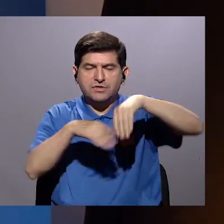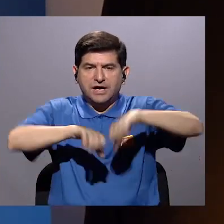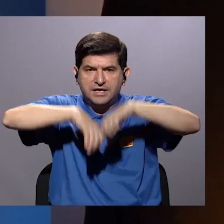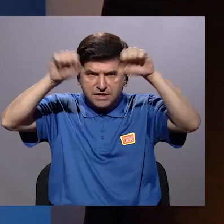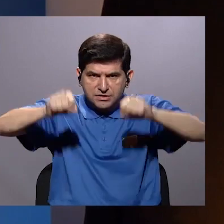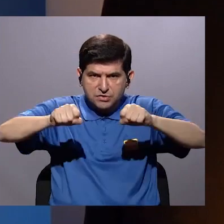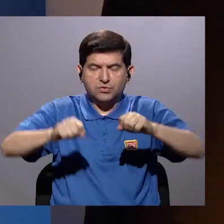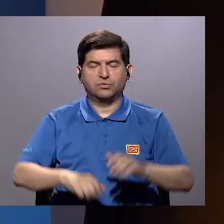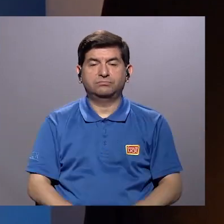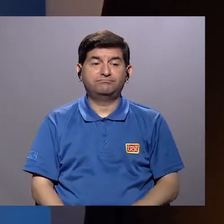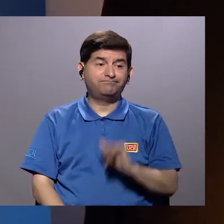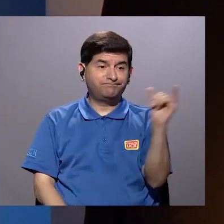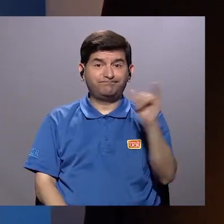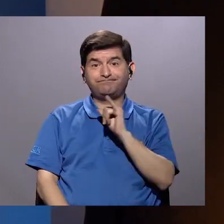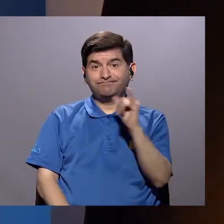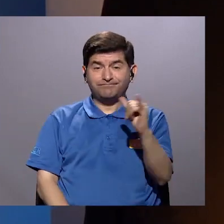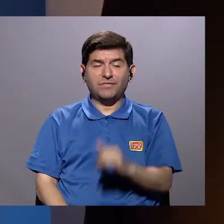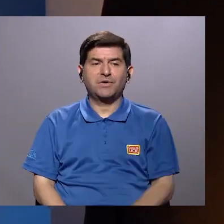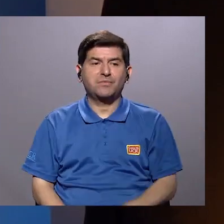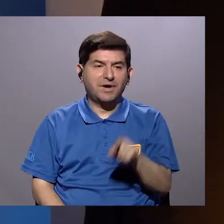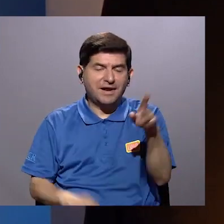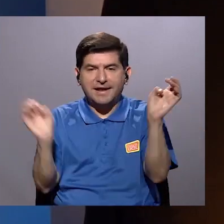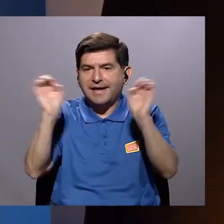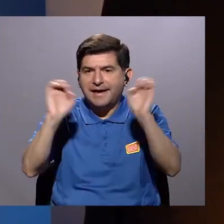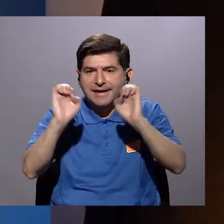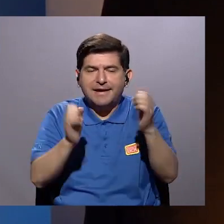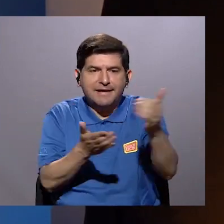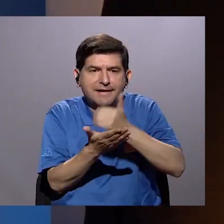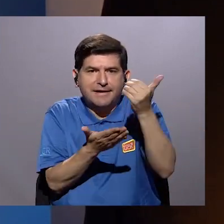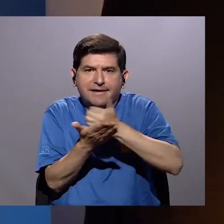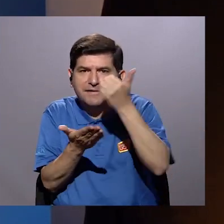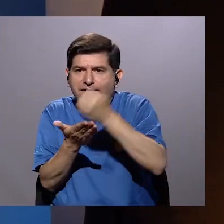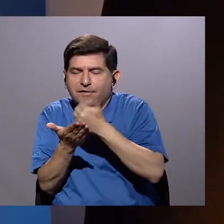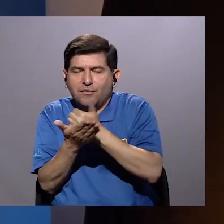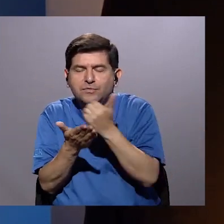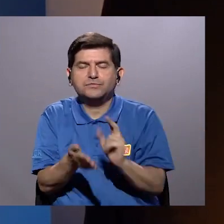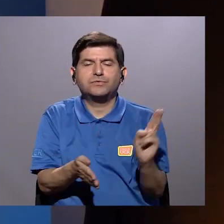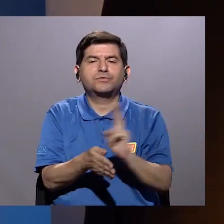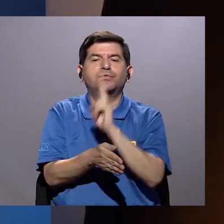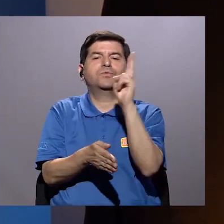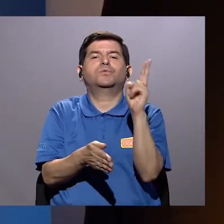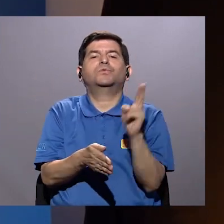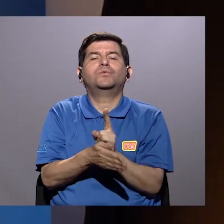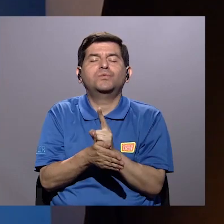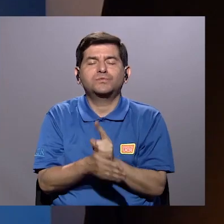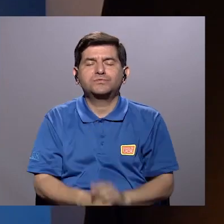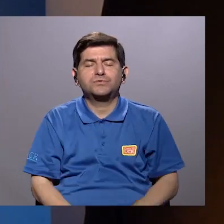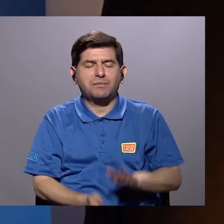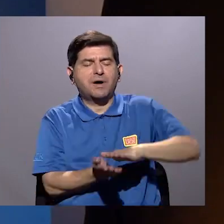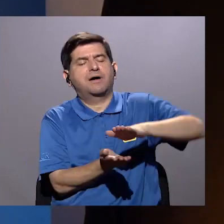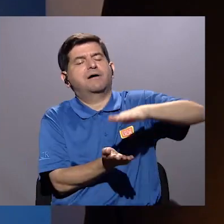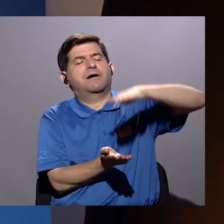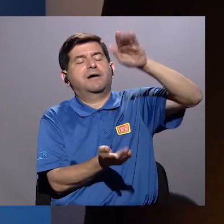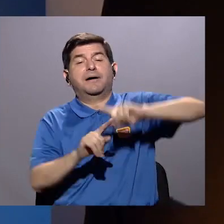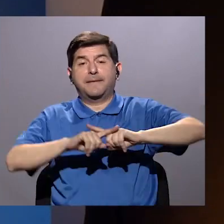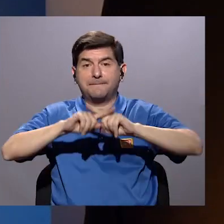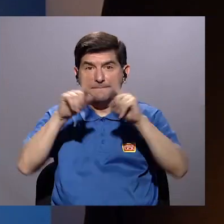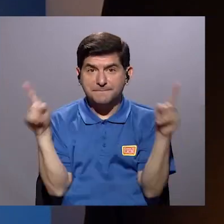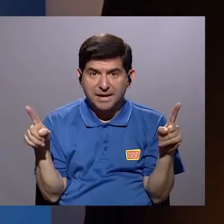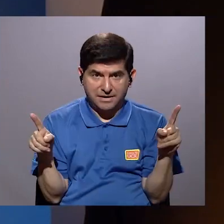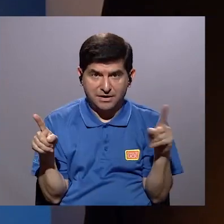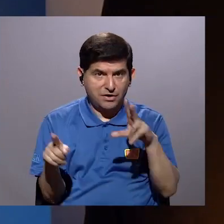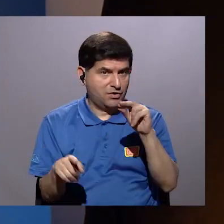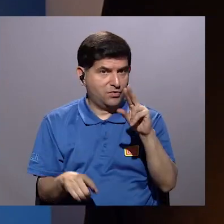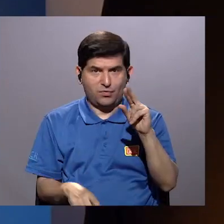Entonces, bueno, esos son también recursos energéticos que se van a utilizar como almacenamiento de energía, pero no